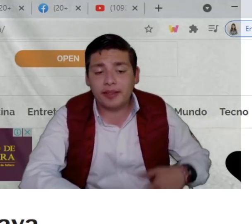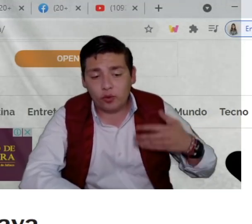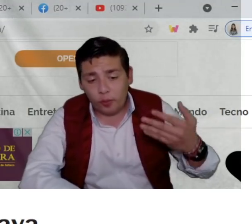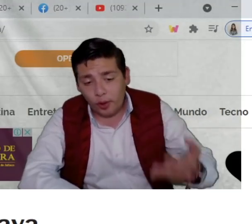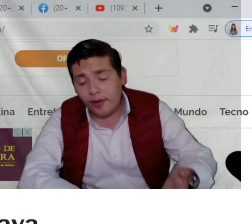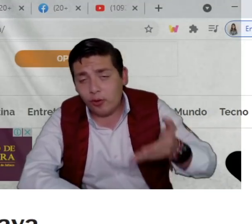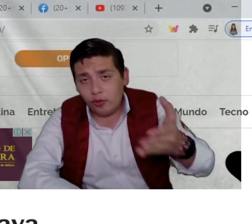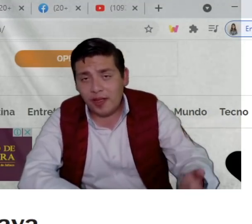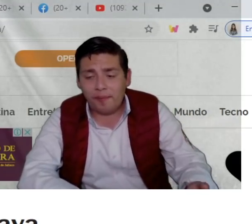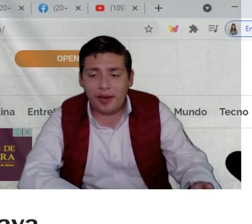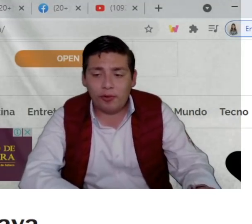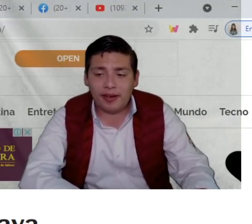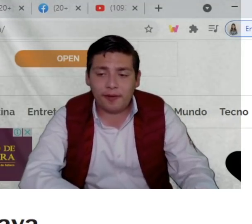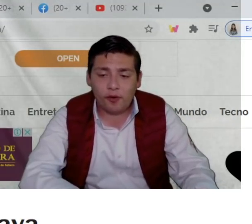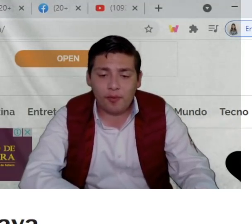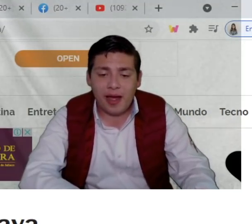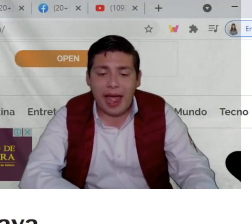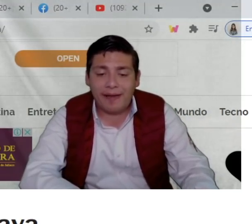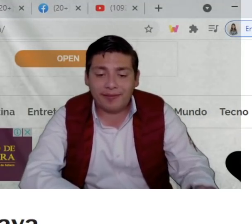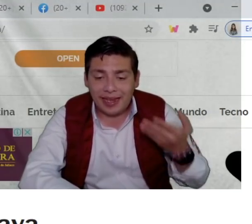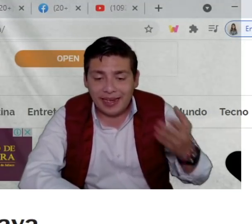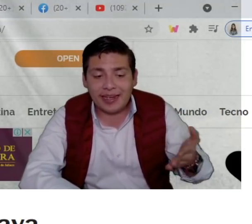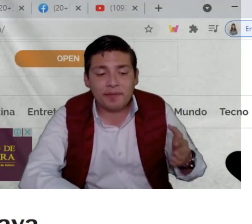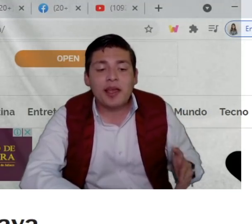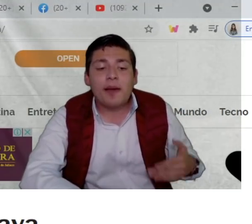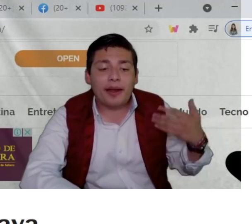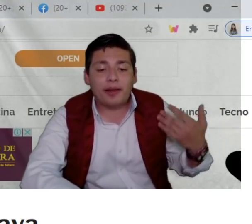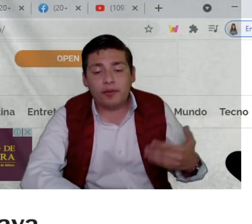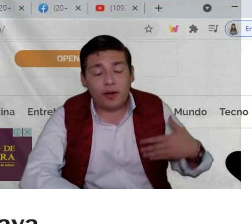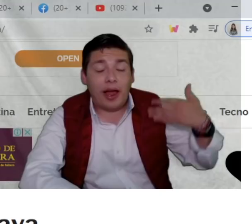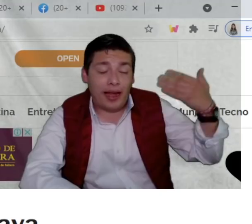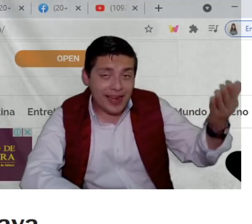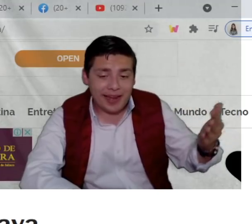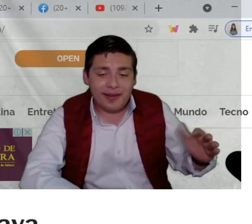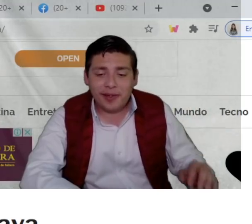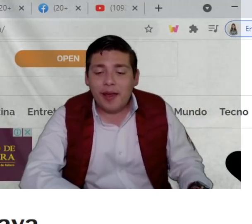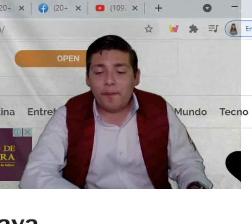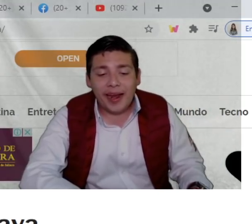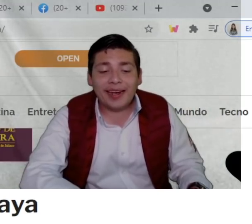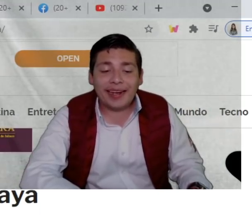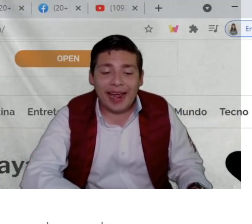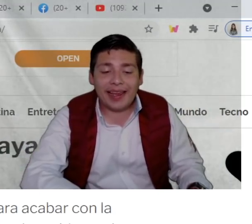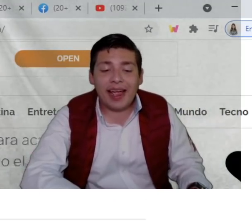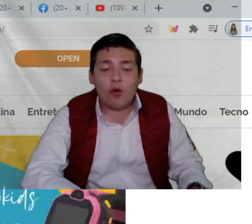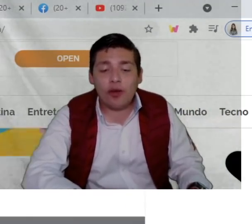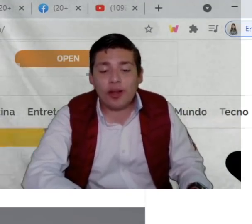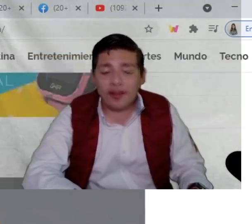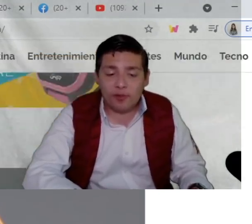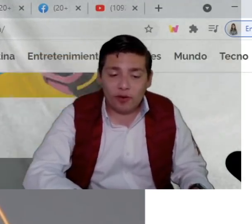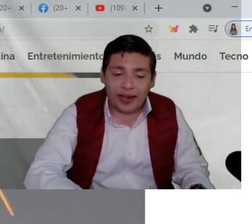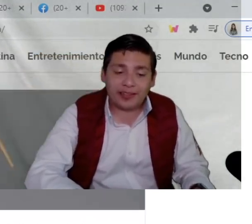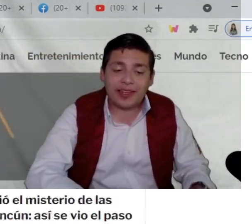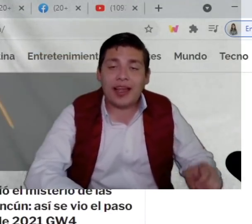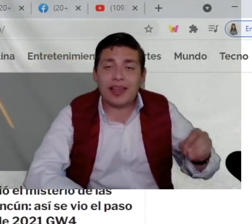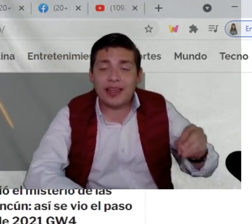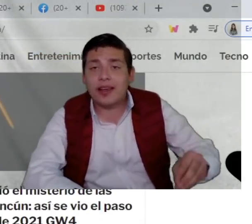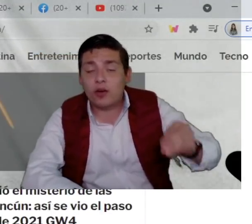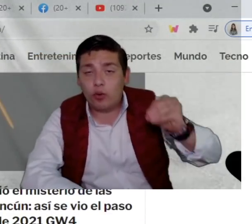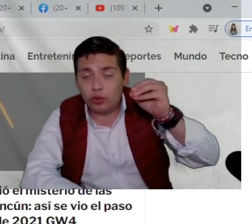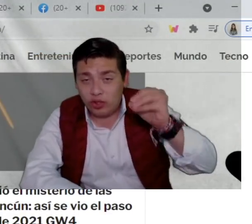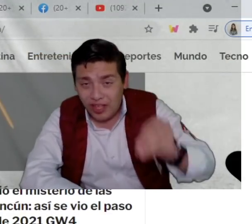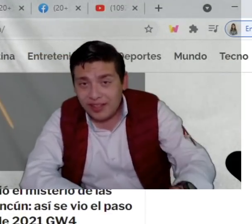completamente cierto. Por ello contempla una reforma ante el INE, al INE, para que haya una democracia